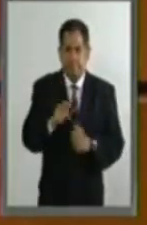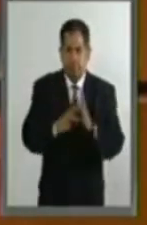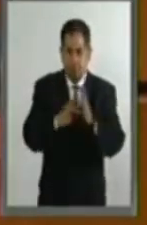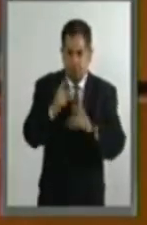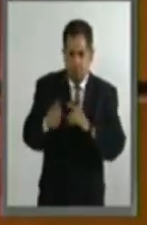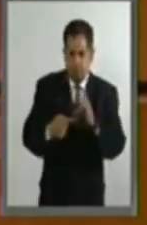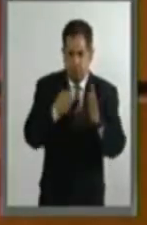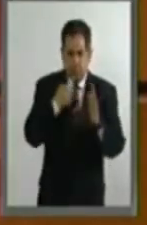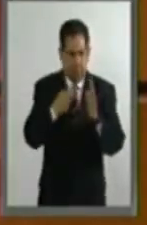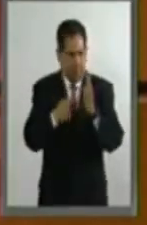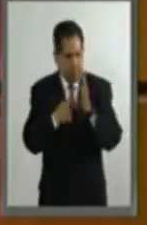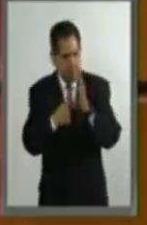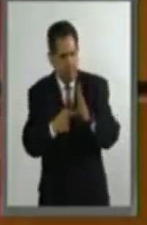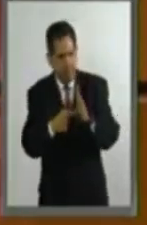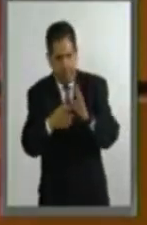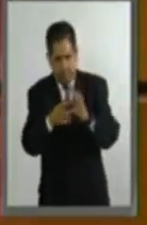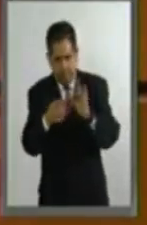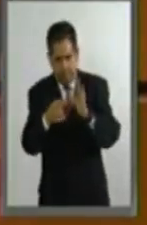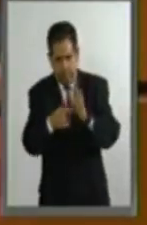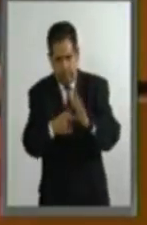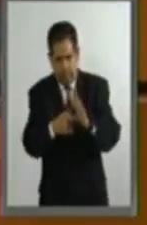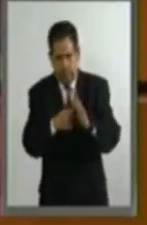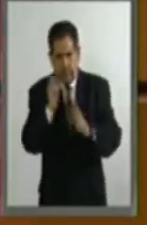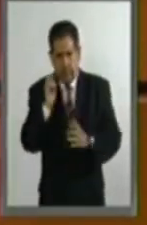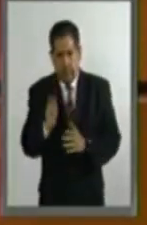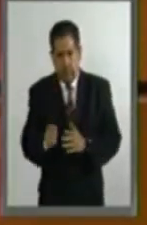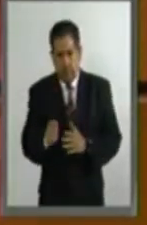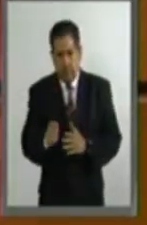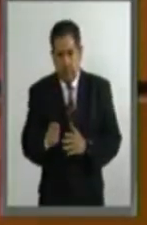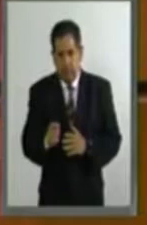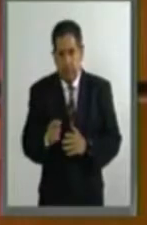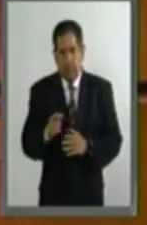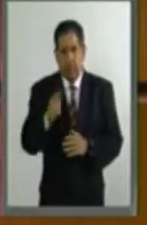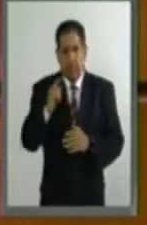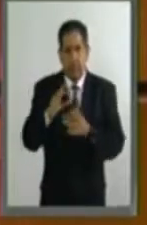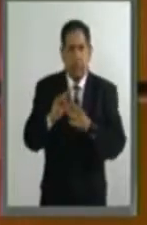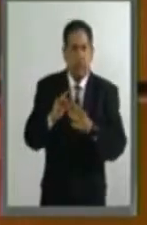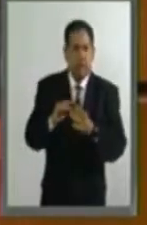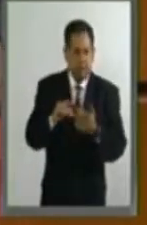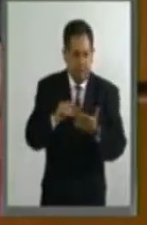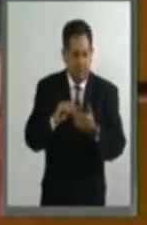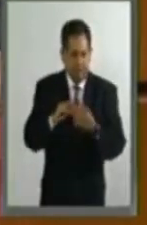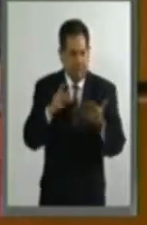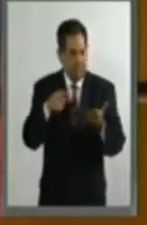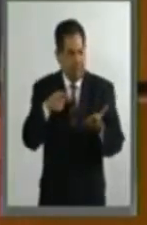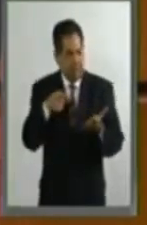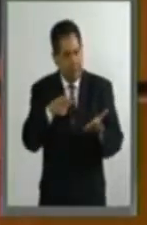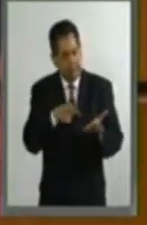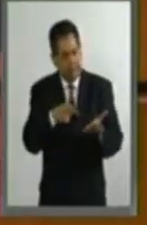refiero en los términos que se encuentra